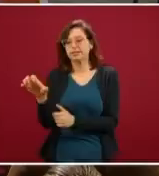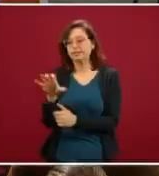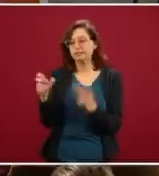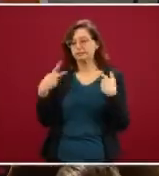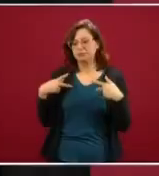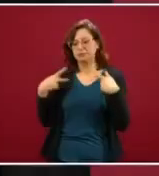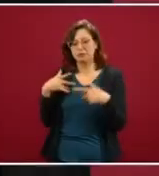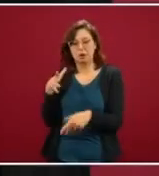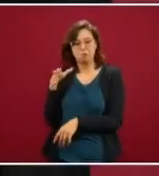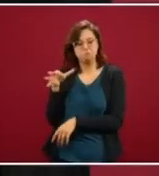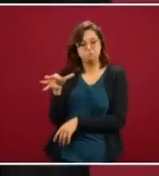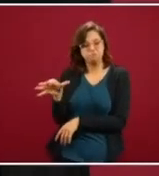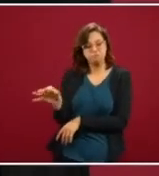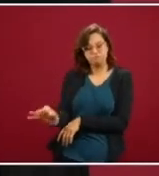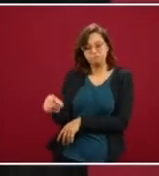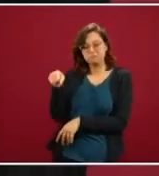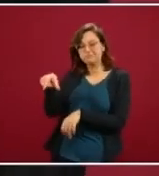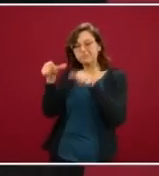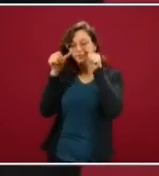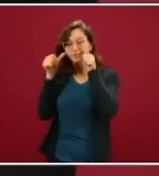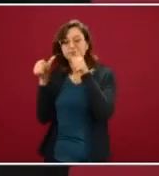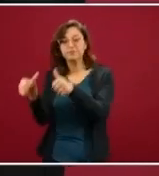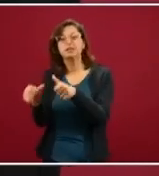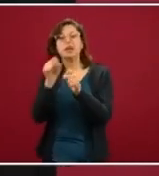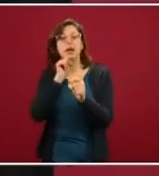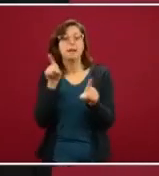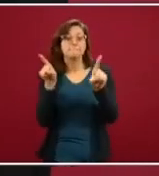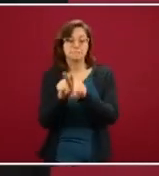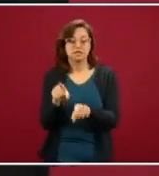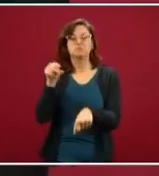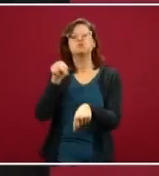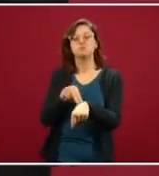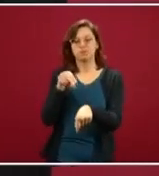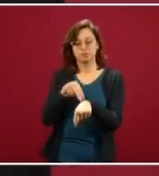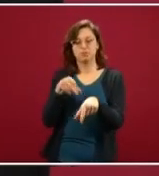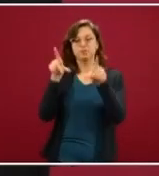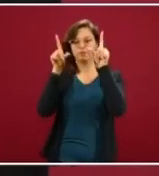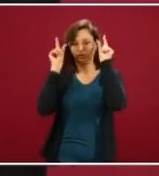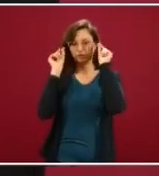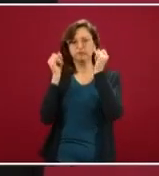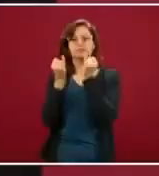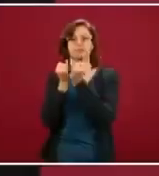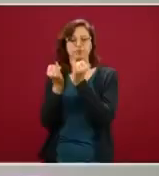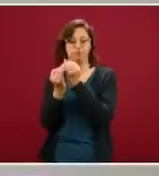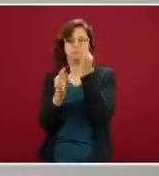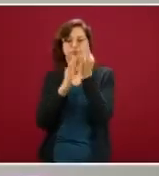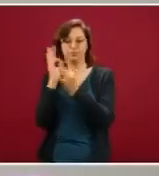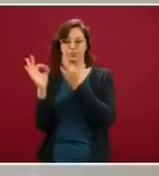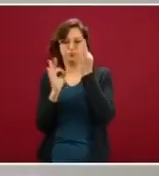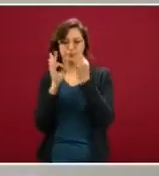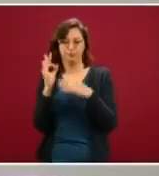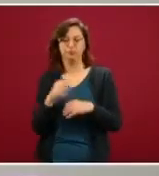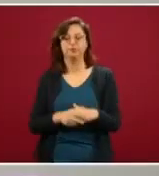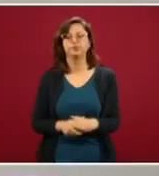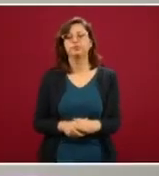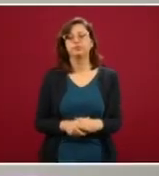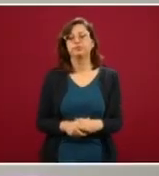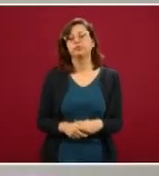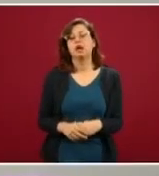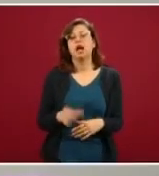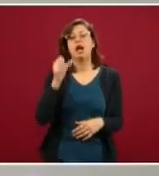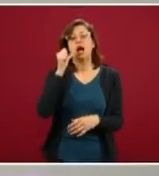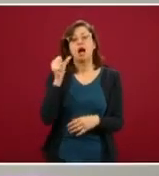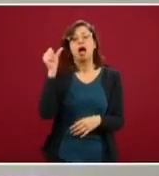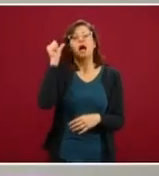pequeñitos, y también está compuesto por un médico, una enfermera y un promotor. Justo el día de ayer